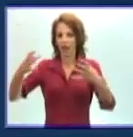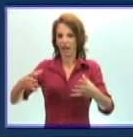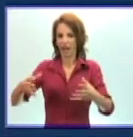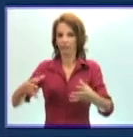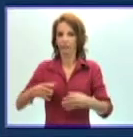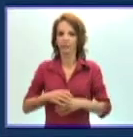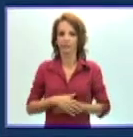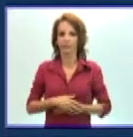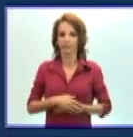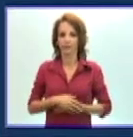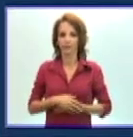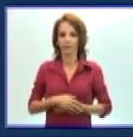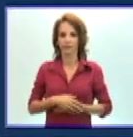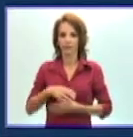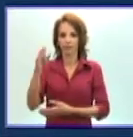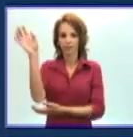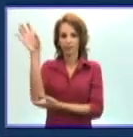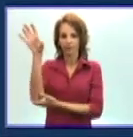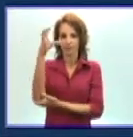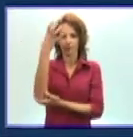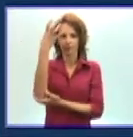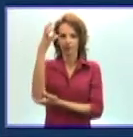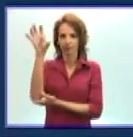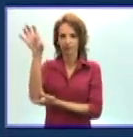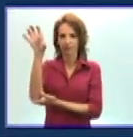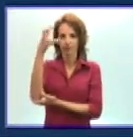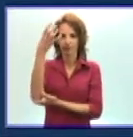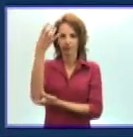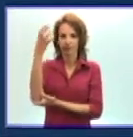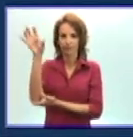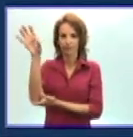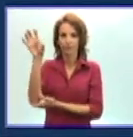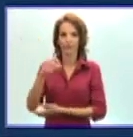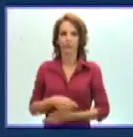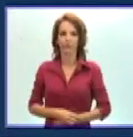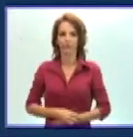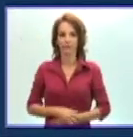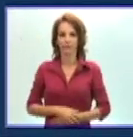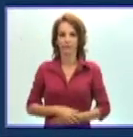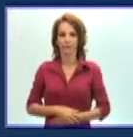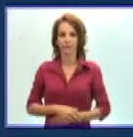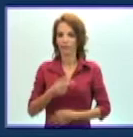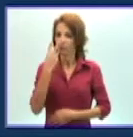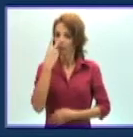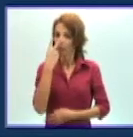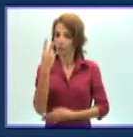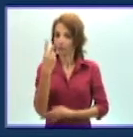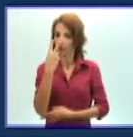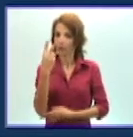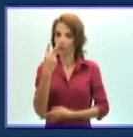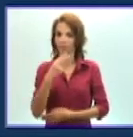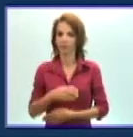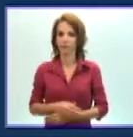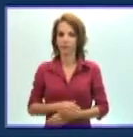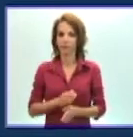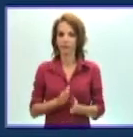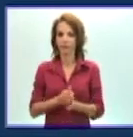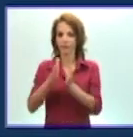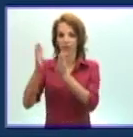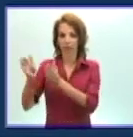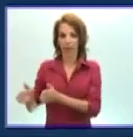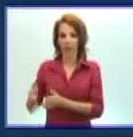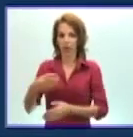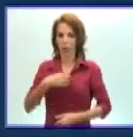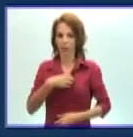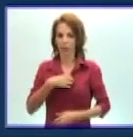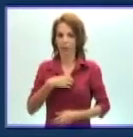el radar meteorológico y también el mirador. Al lado tenemos el